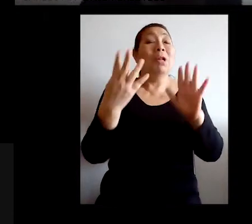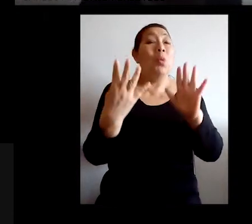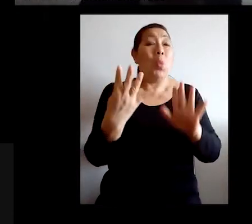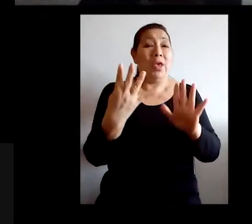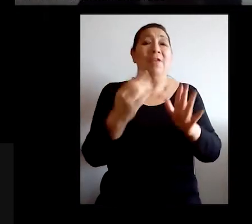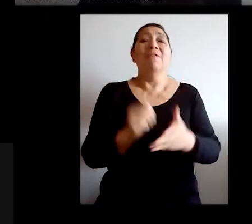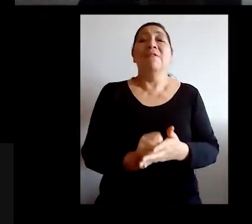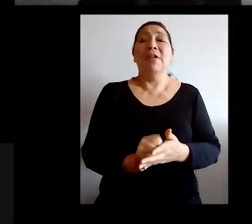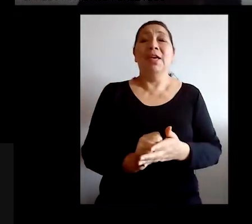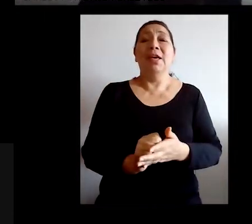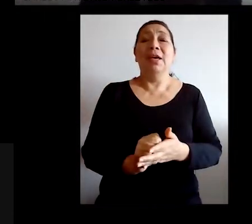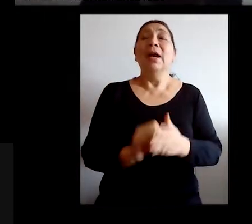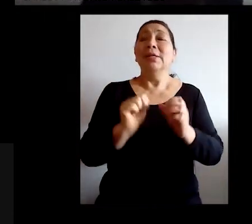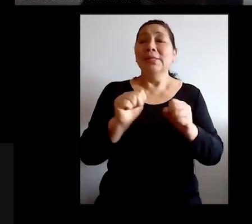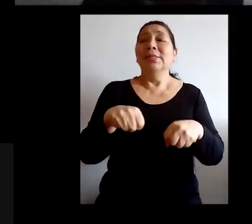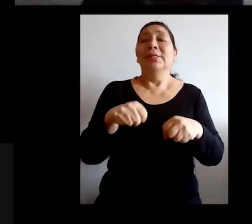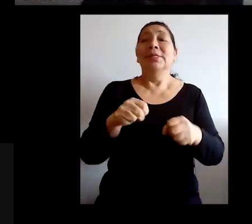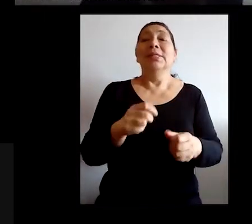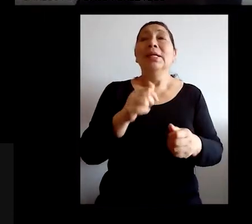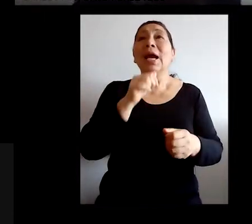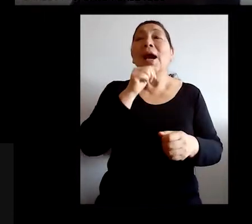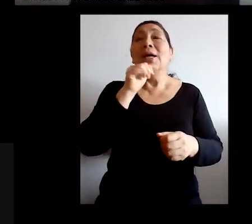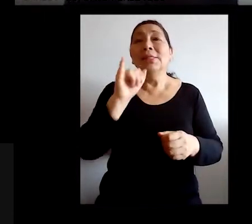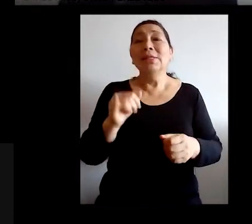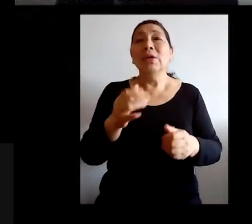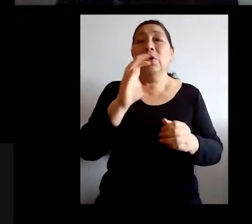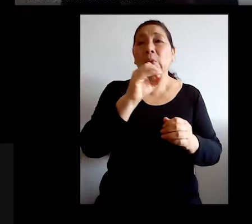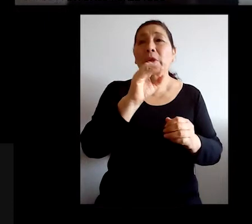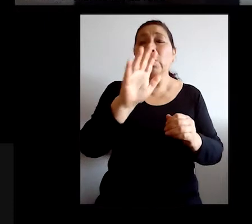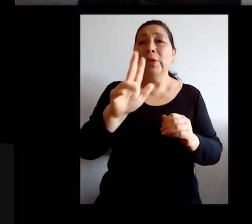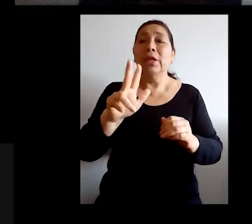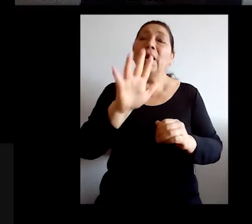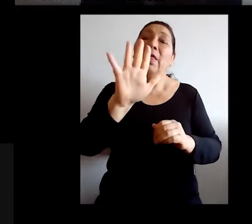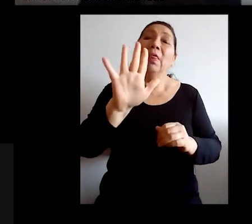3509-2009, asimismo el expediente